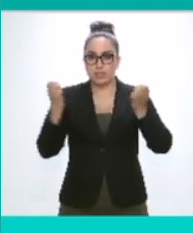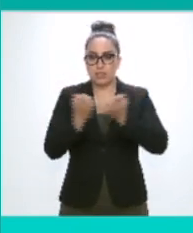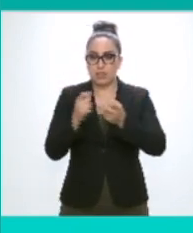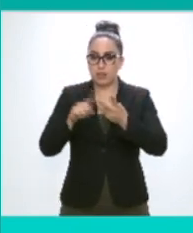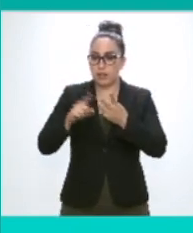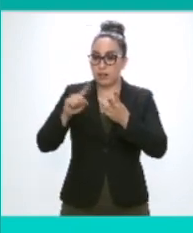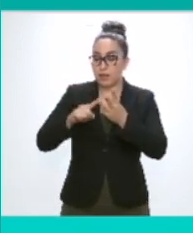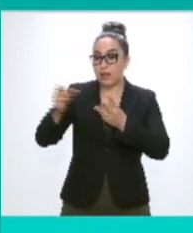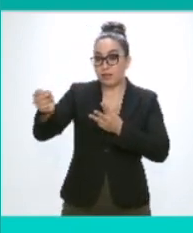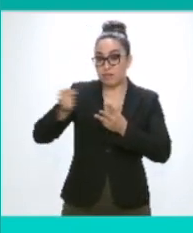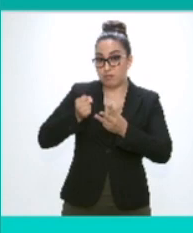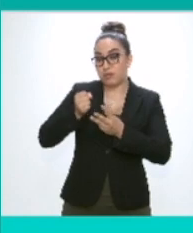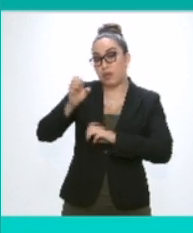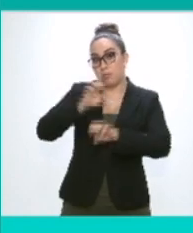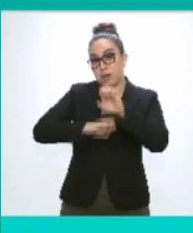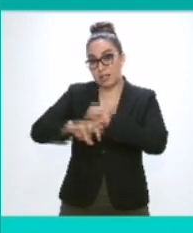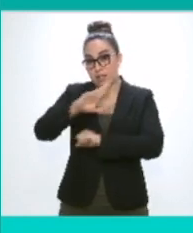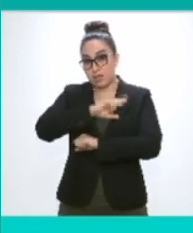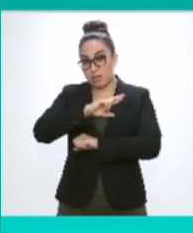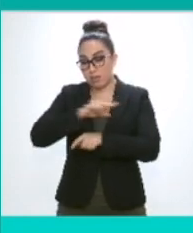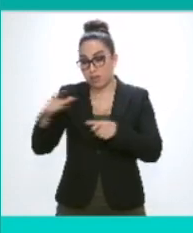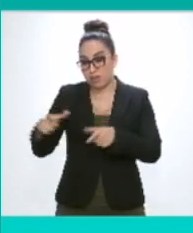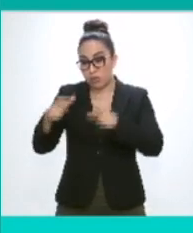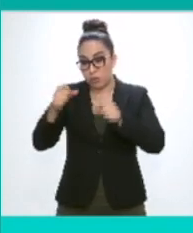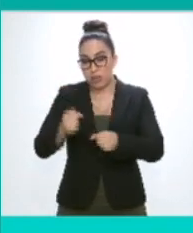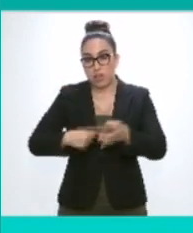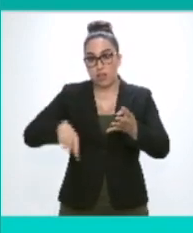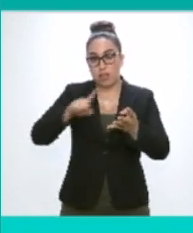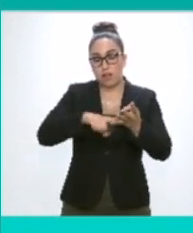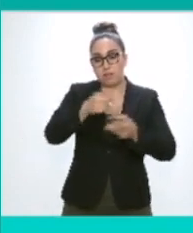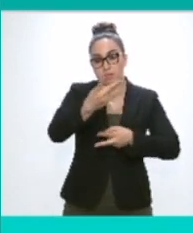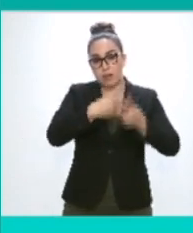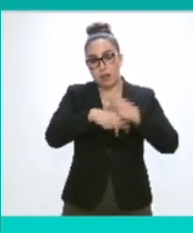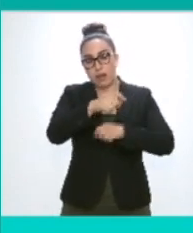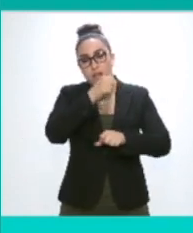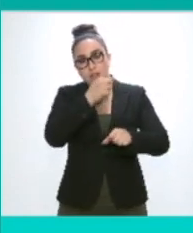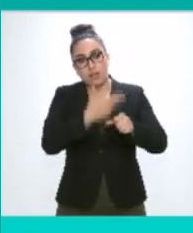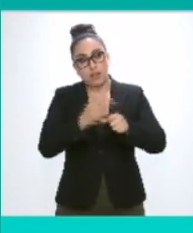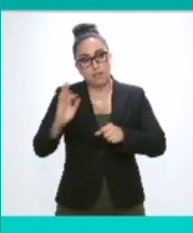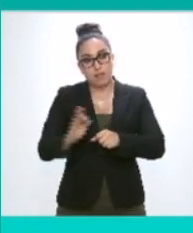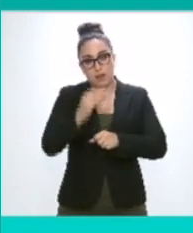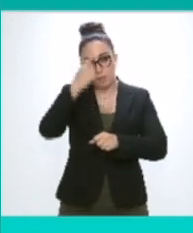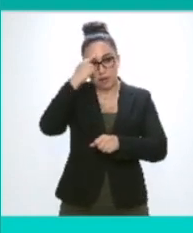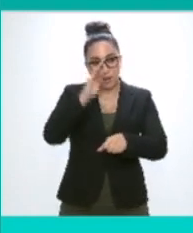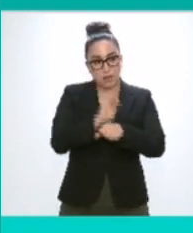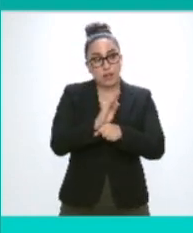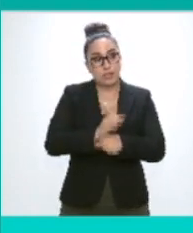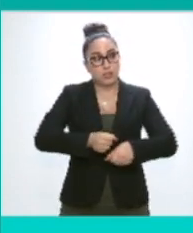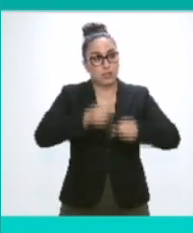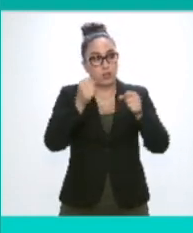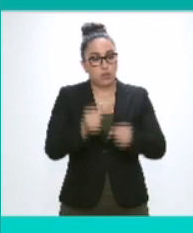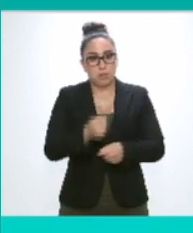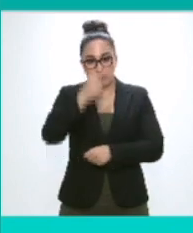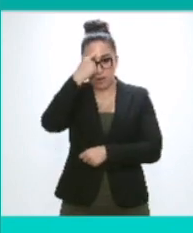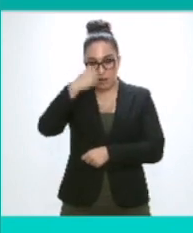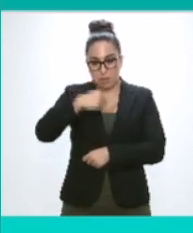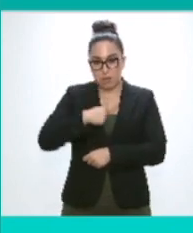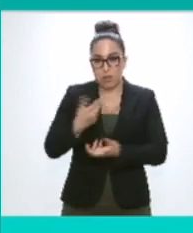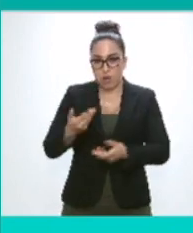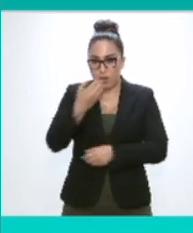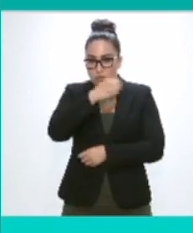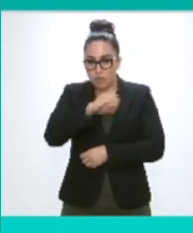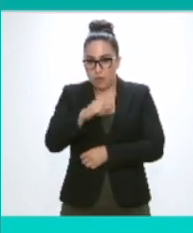pública y empresas de seguridad privada autorizadas Es evidente a nuestro juicio que debieron de haberse generado documentos que